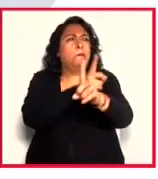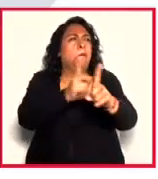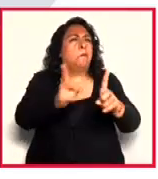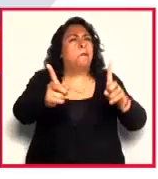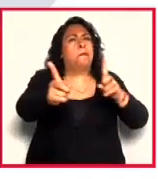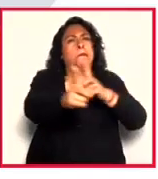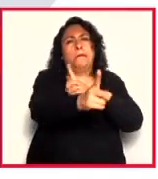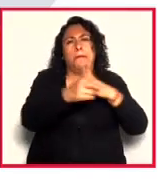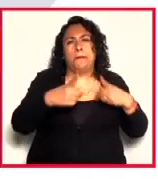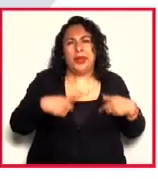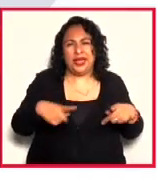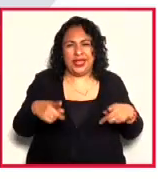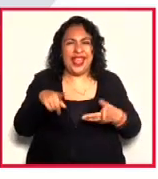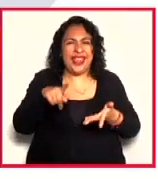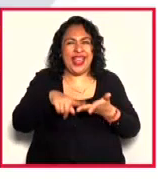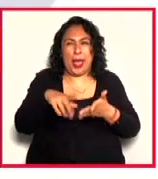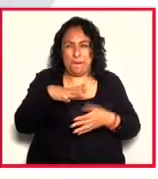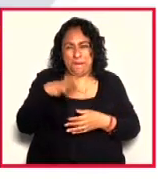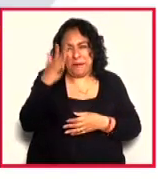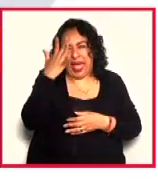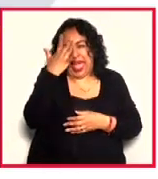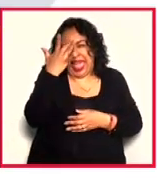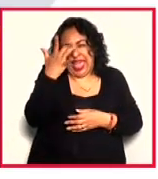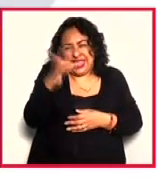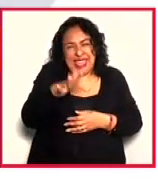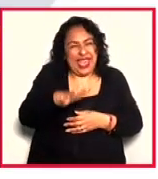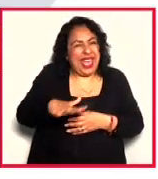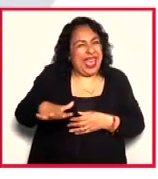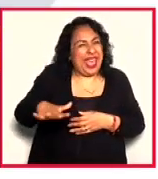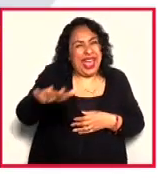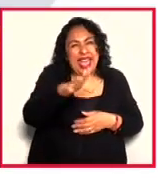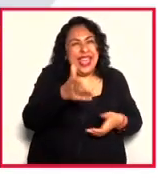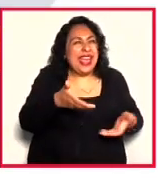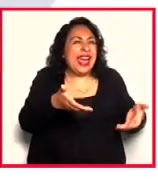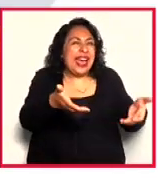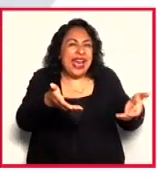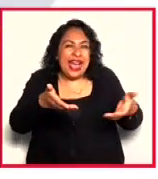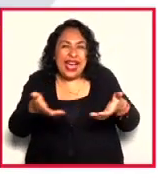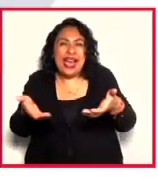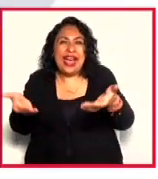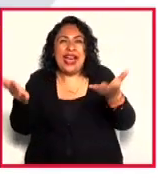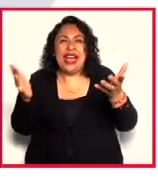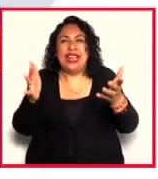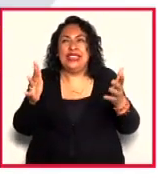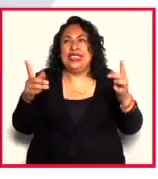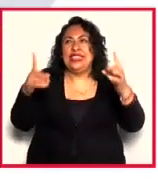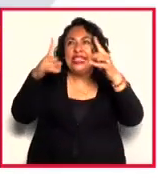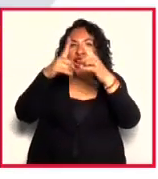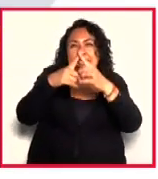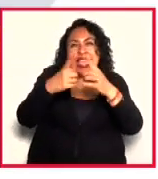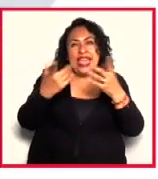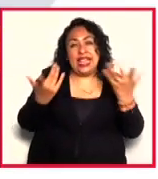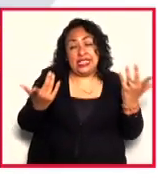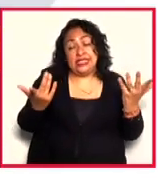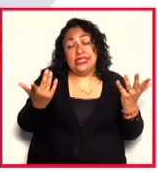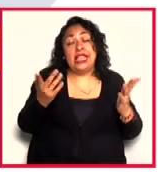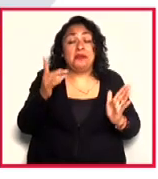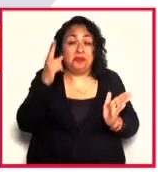esta mística alrededor de sus calles y alrededor del templo, y creo